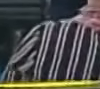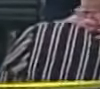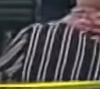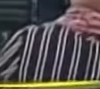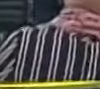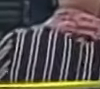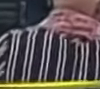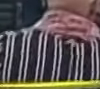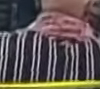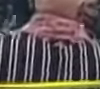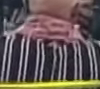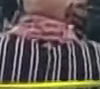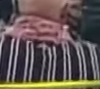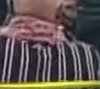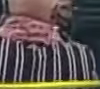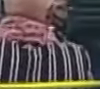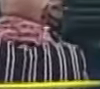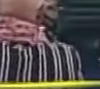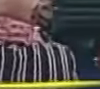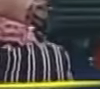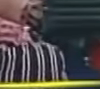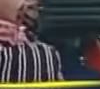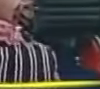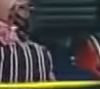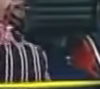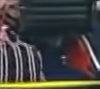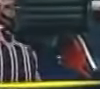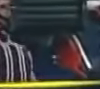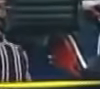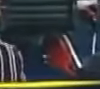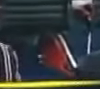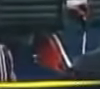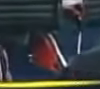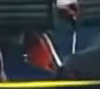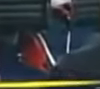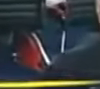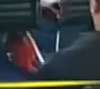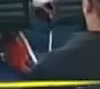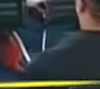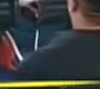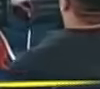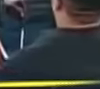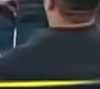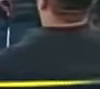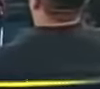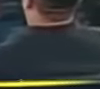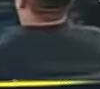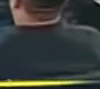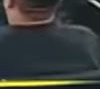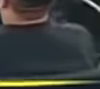Venezuela, a la 23ª cumbre de jefes de Estado y de Gobierno de la Alianza Bolivariana para los